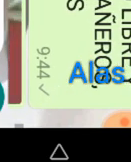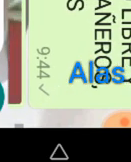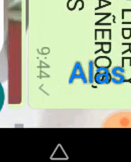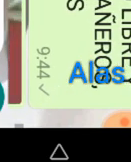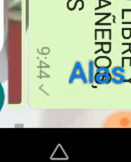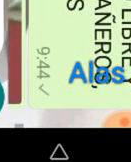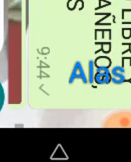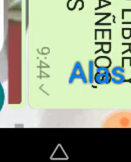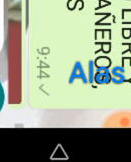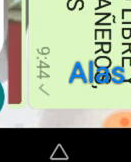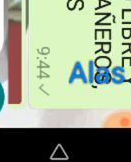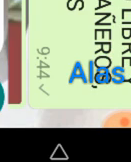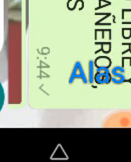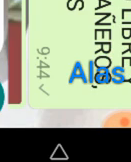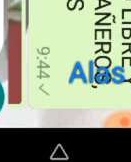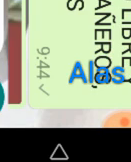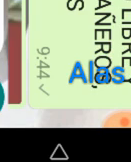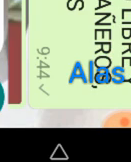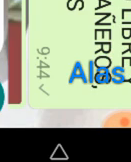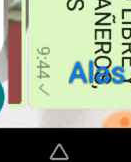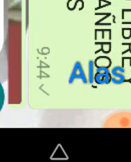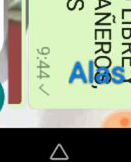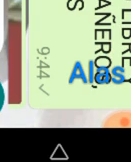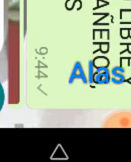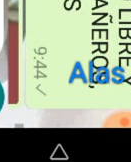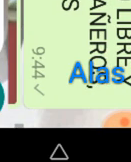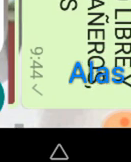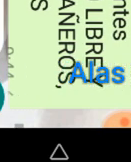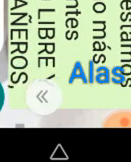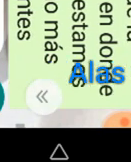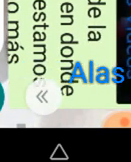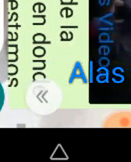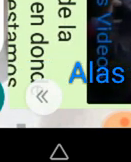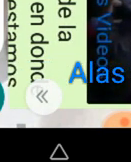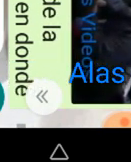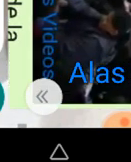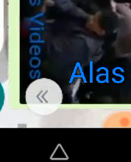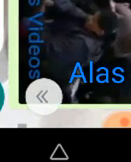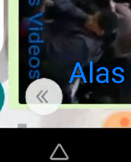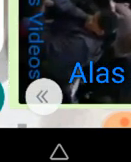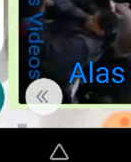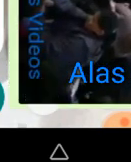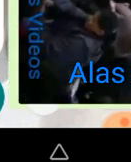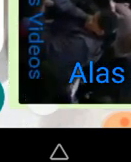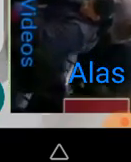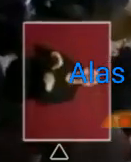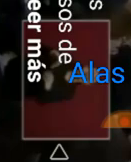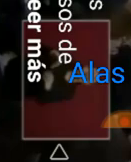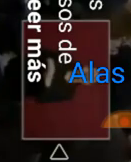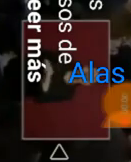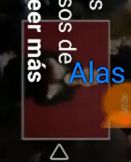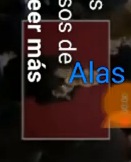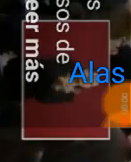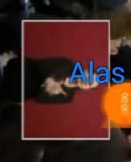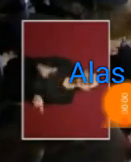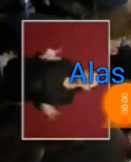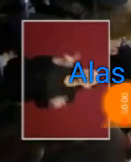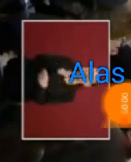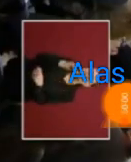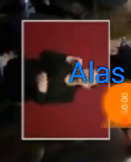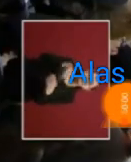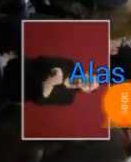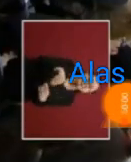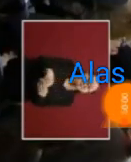sindicales. Voto libre y secreto, compañeros, para todos los sindicatos. Me han